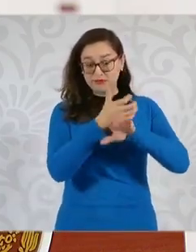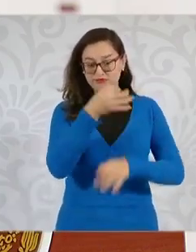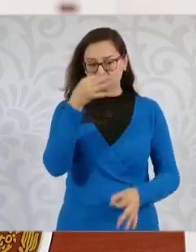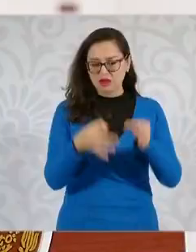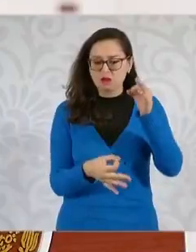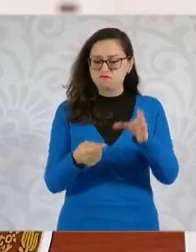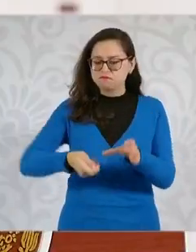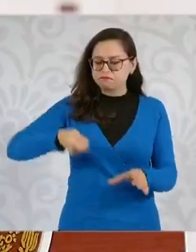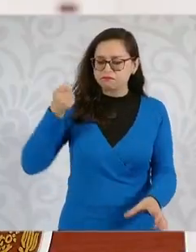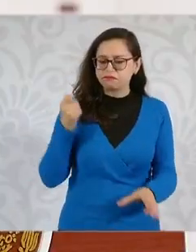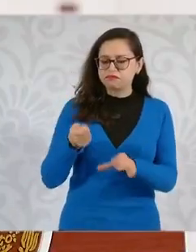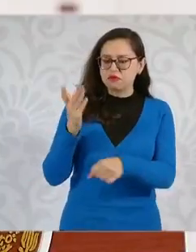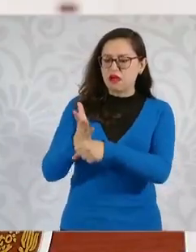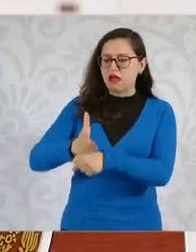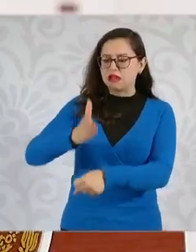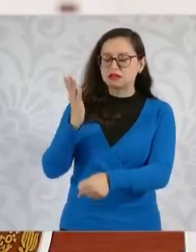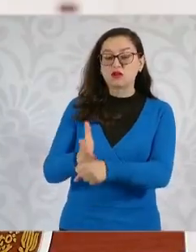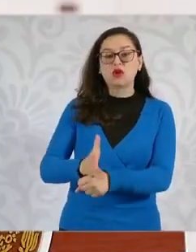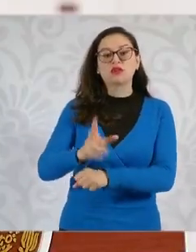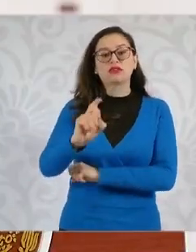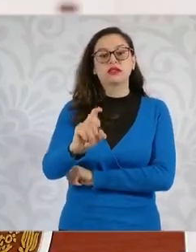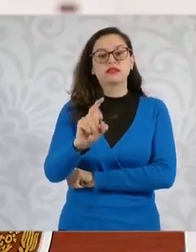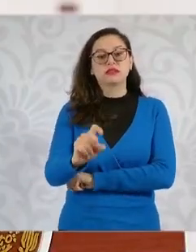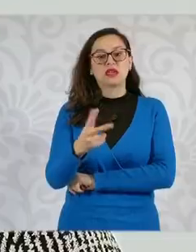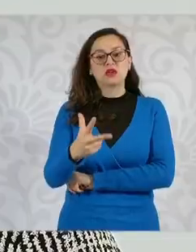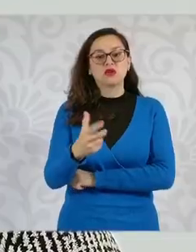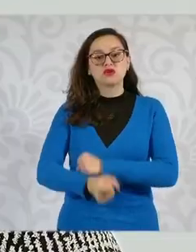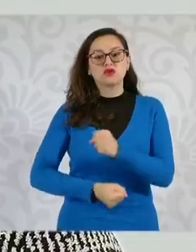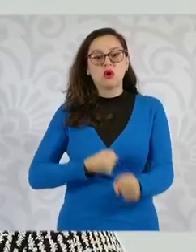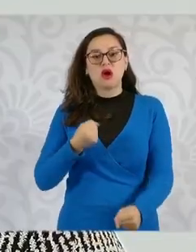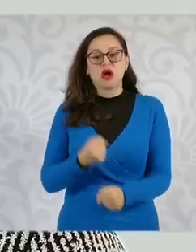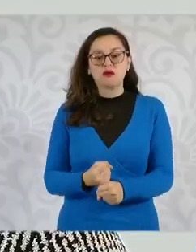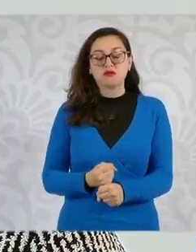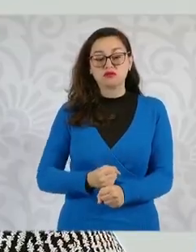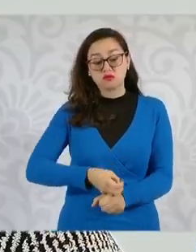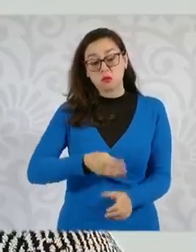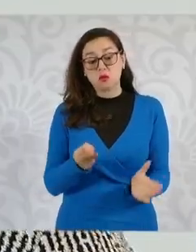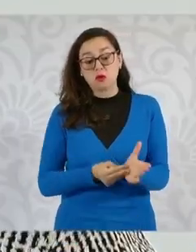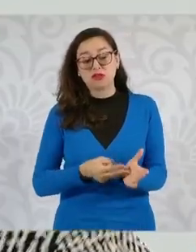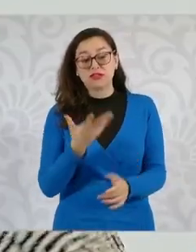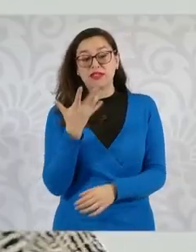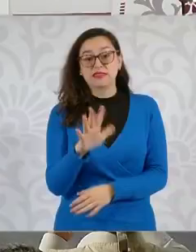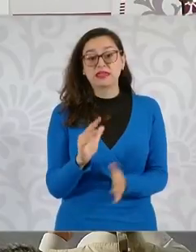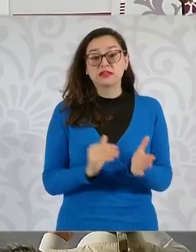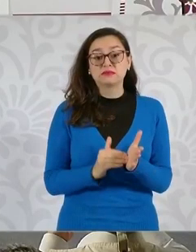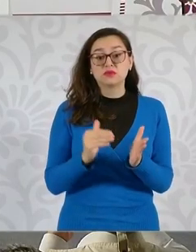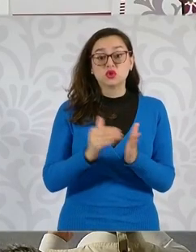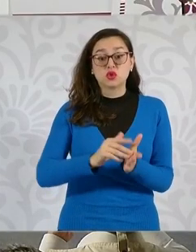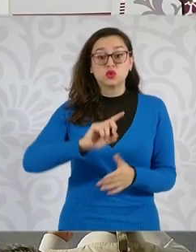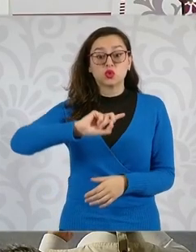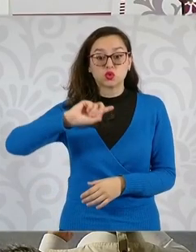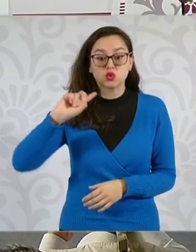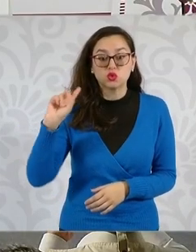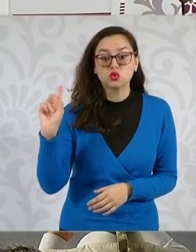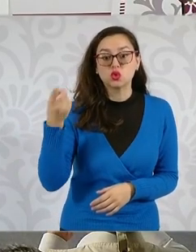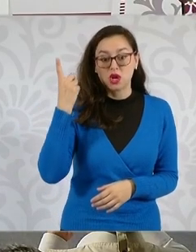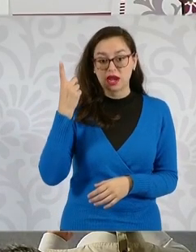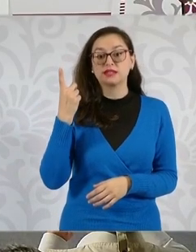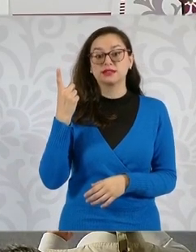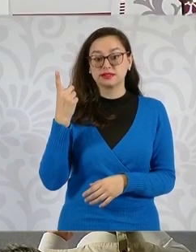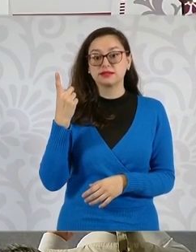prisión y le impuso una multa de dos millones de dólares para participar en una empresa criminal